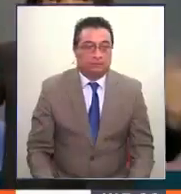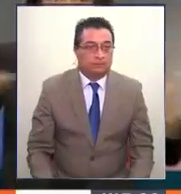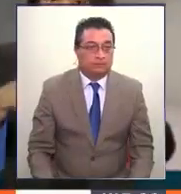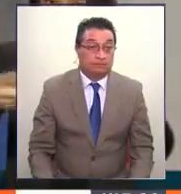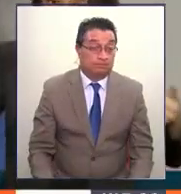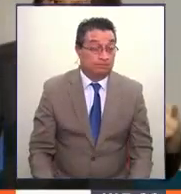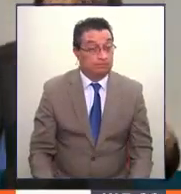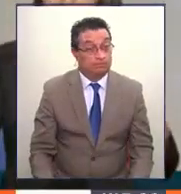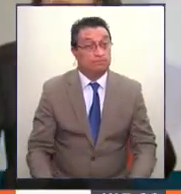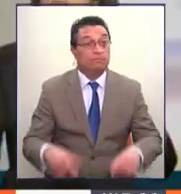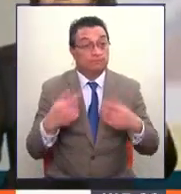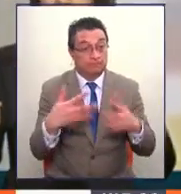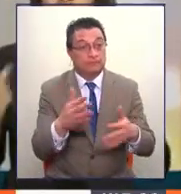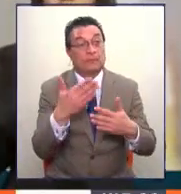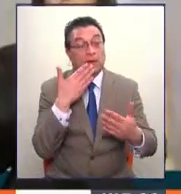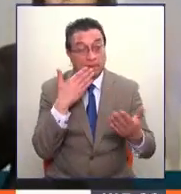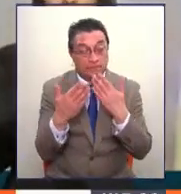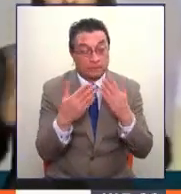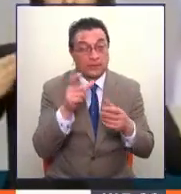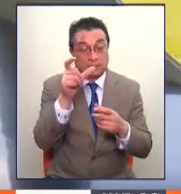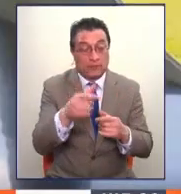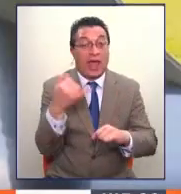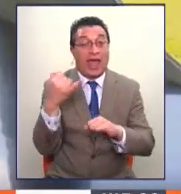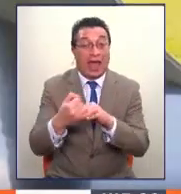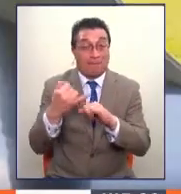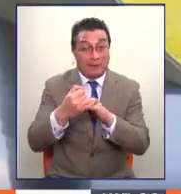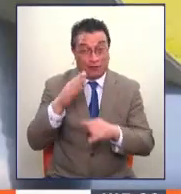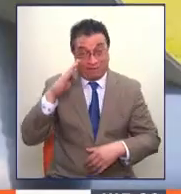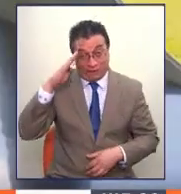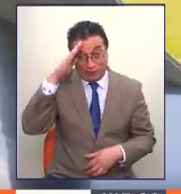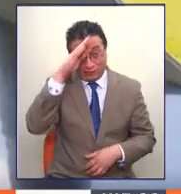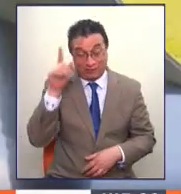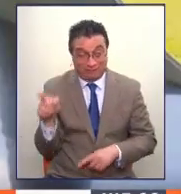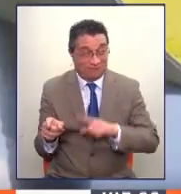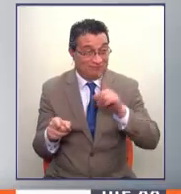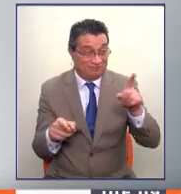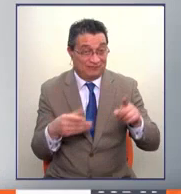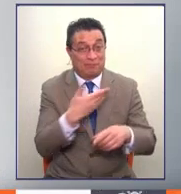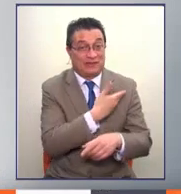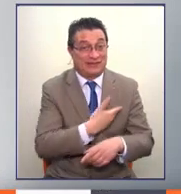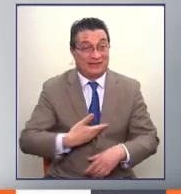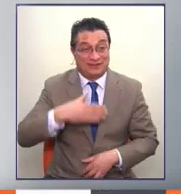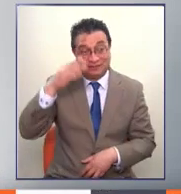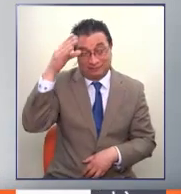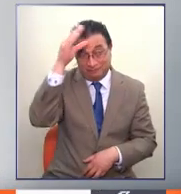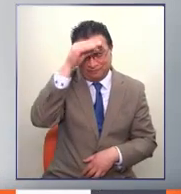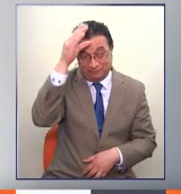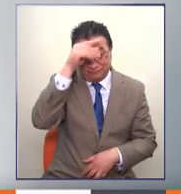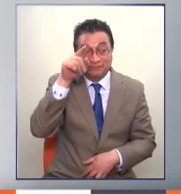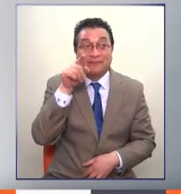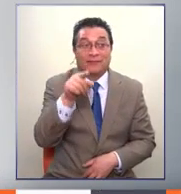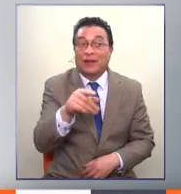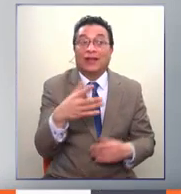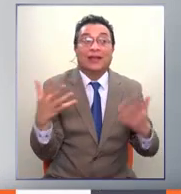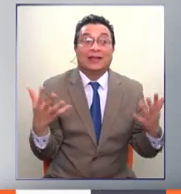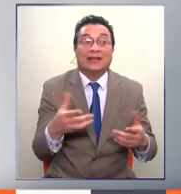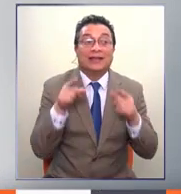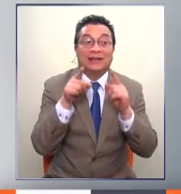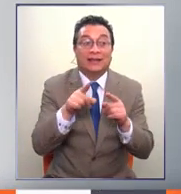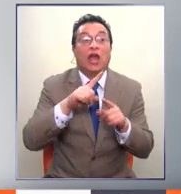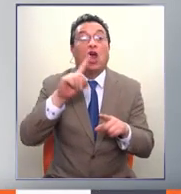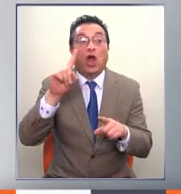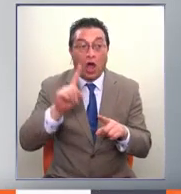Bueno, ahora hablamos de un amigo de Jair Bolsonaro, el presidente Donald Trump, que pasamos a ver a continuación, porque nuevamente